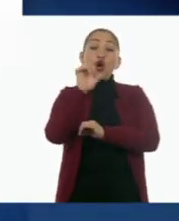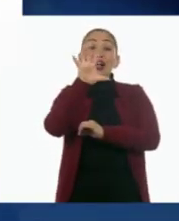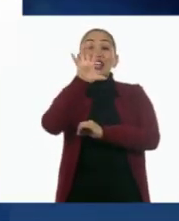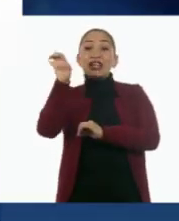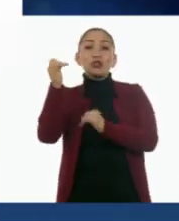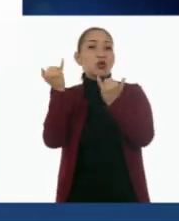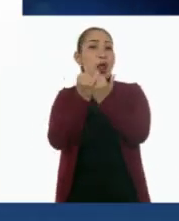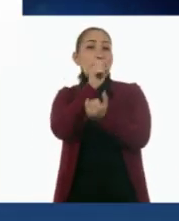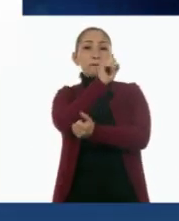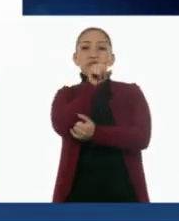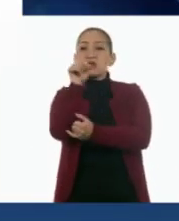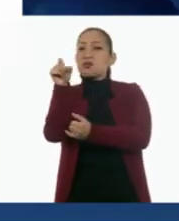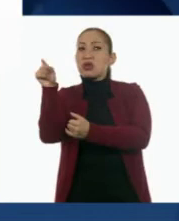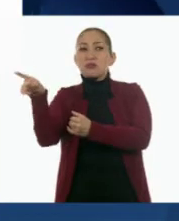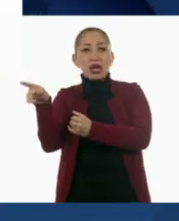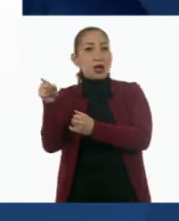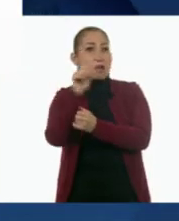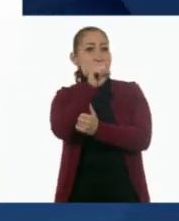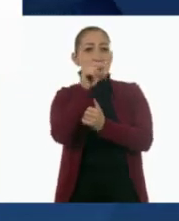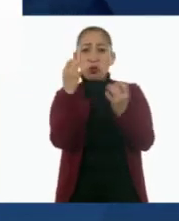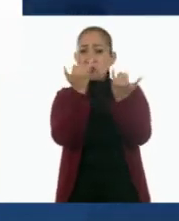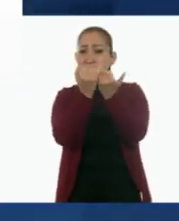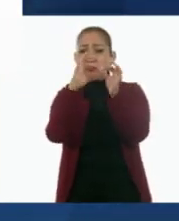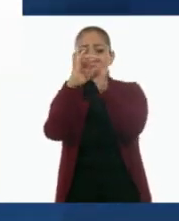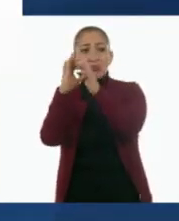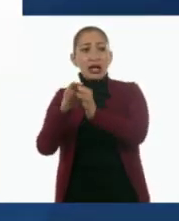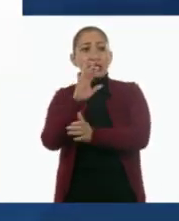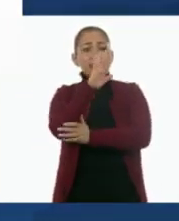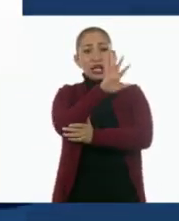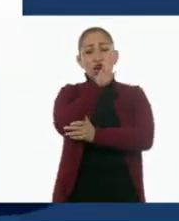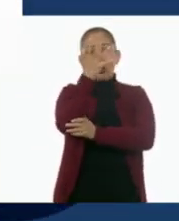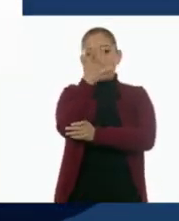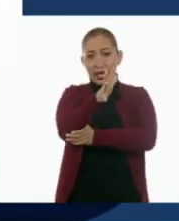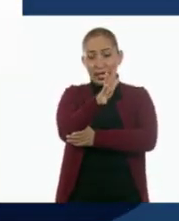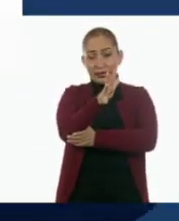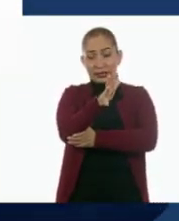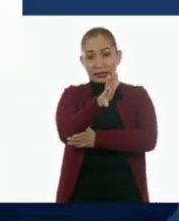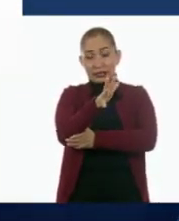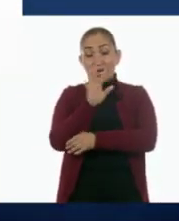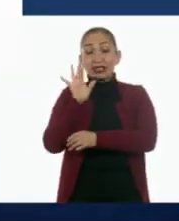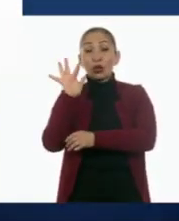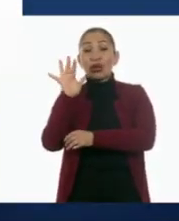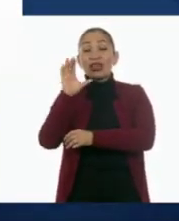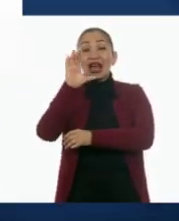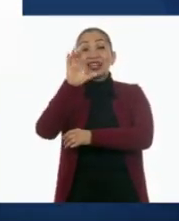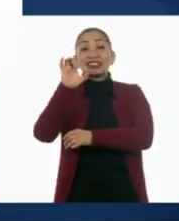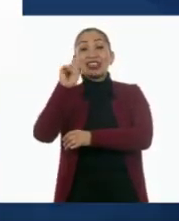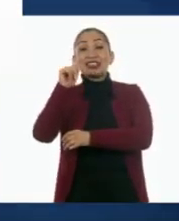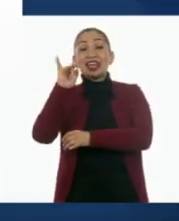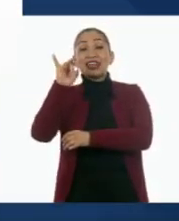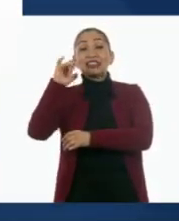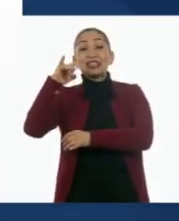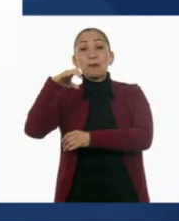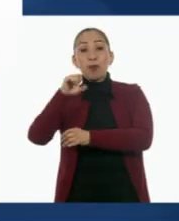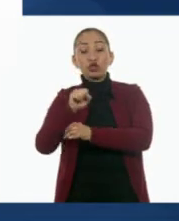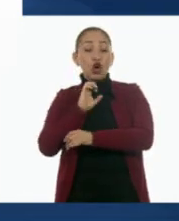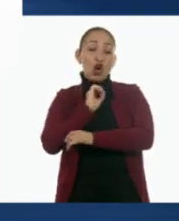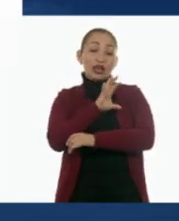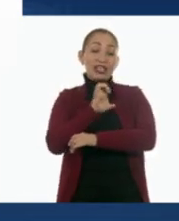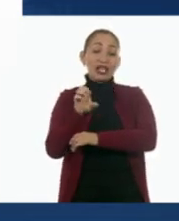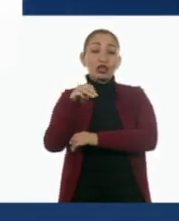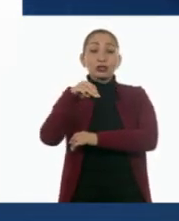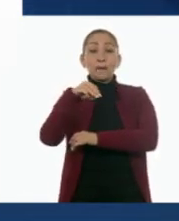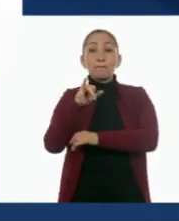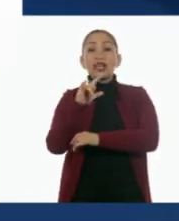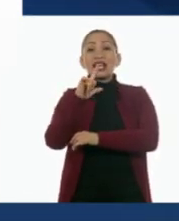Es cierto. Recuerden que va a equivaler lo mismo 5 décimos que 50 centésimos o que 500